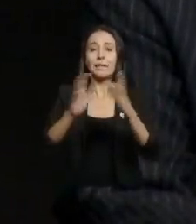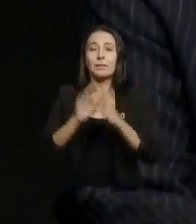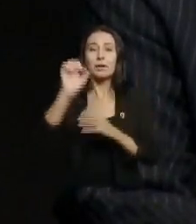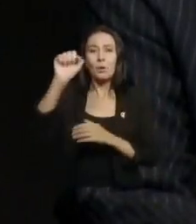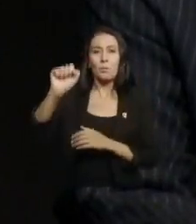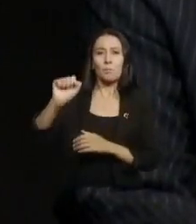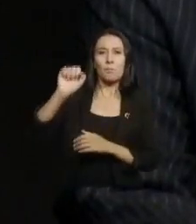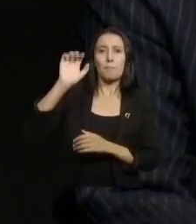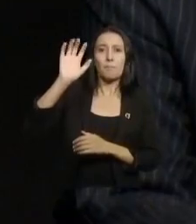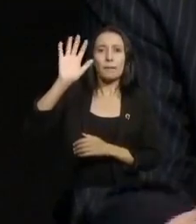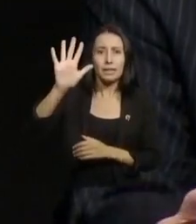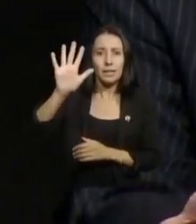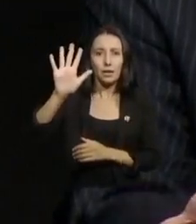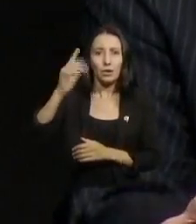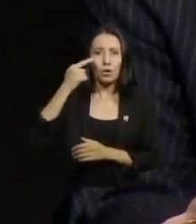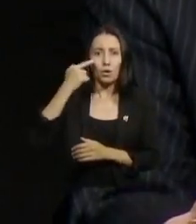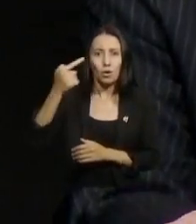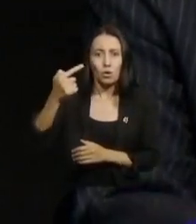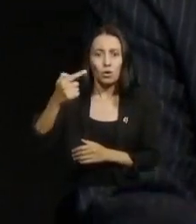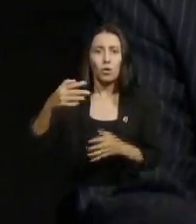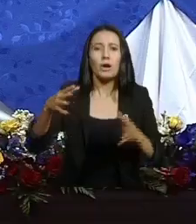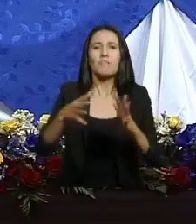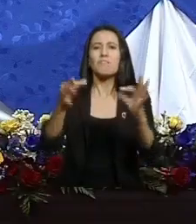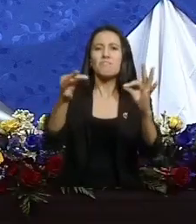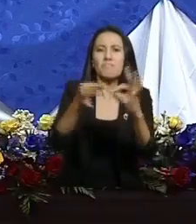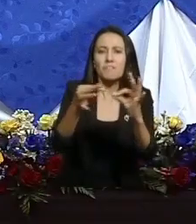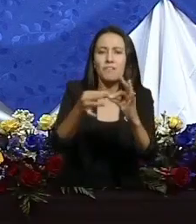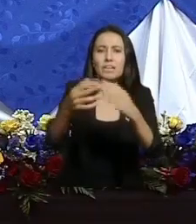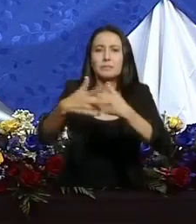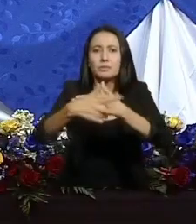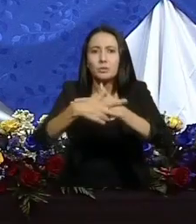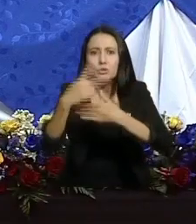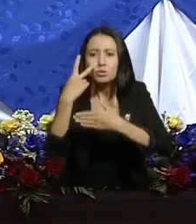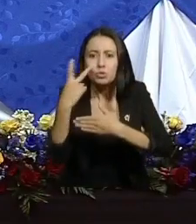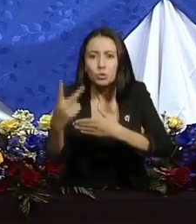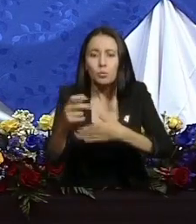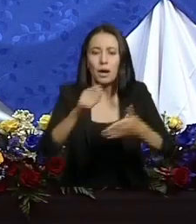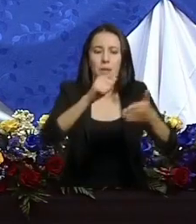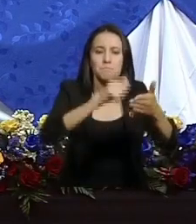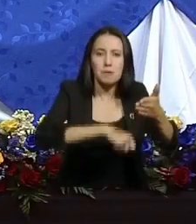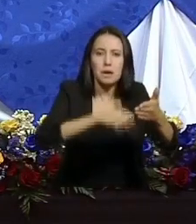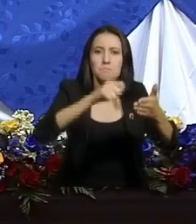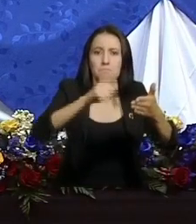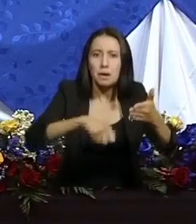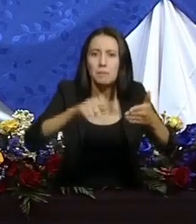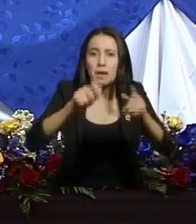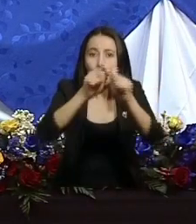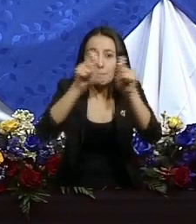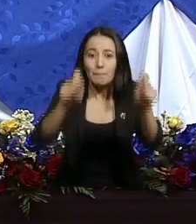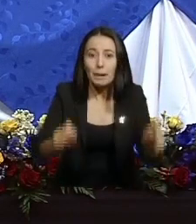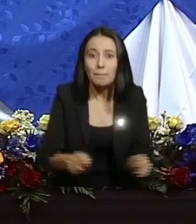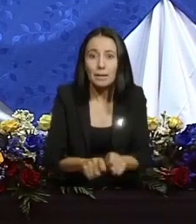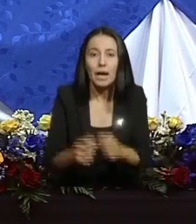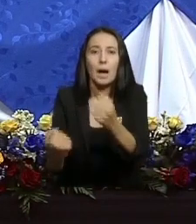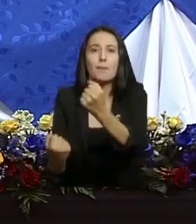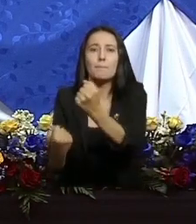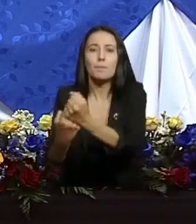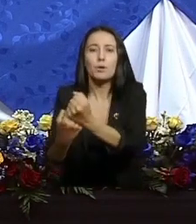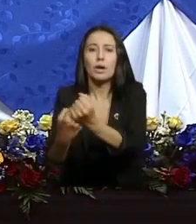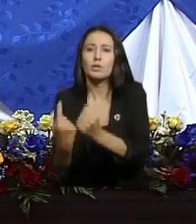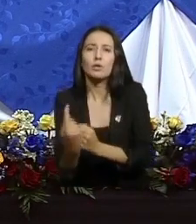que circula en redes sociales en el que se observa la marcación de papeletas a favor de